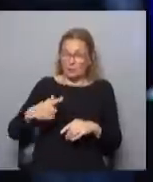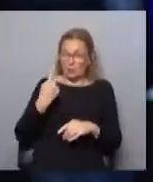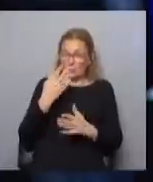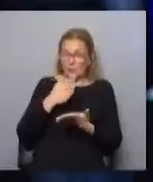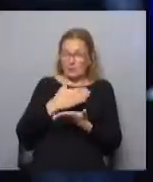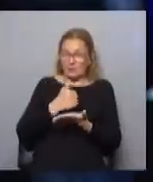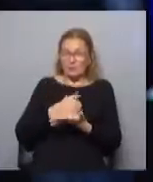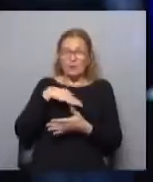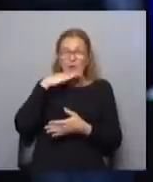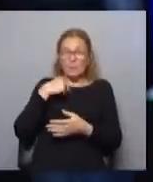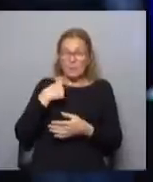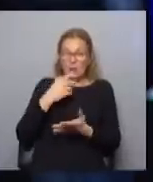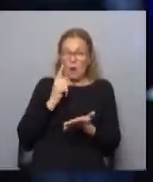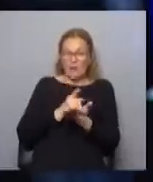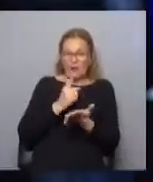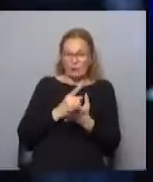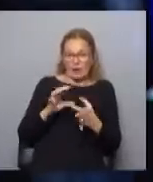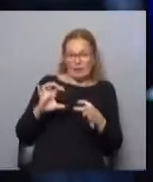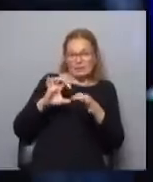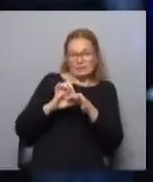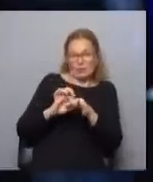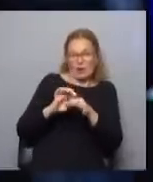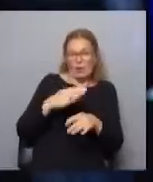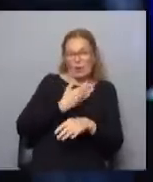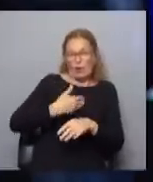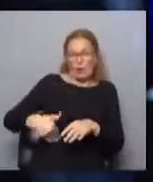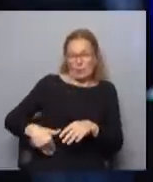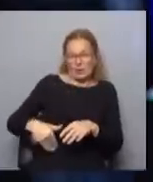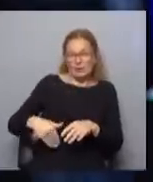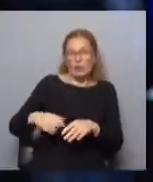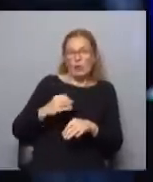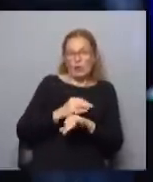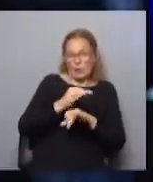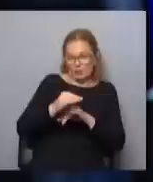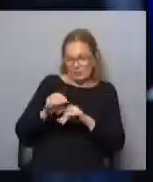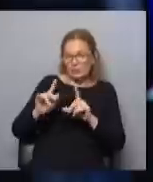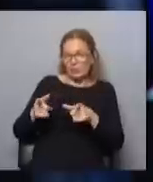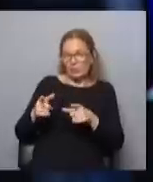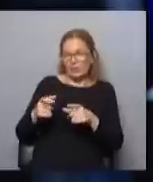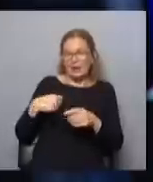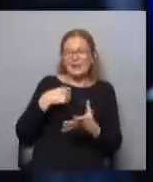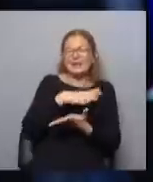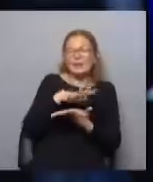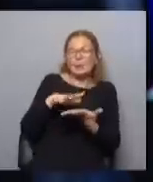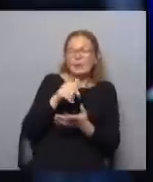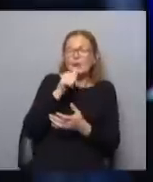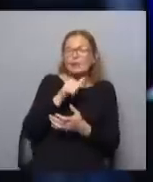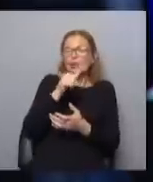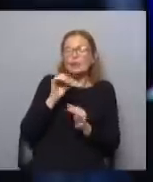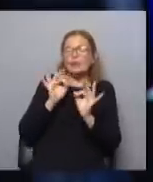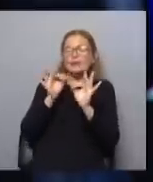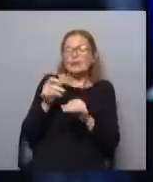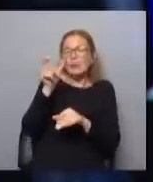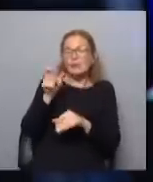como calderón es mi obligación es articular con el gobierno nacional y con los gobiernos locales con los municipios para que la situación para que las soluciones lleguen a la gente